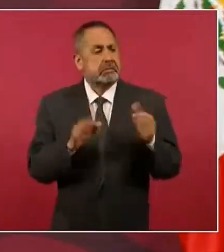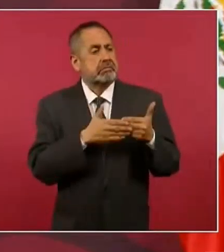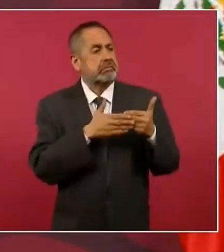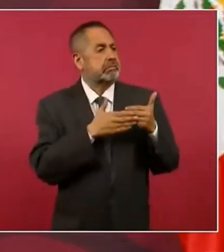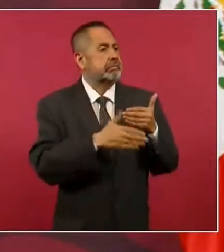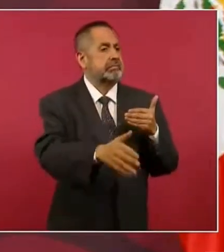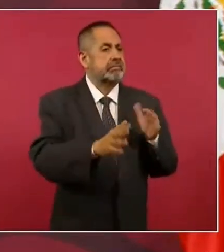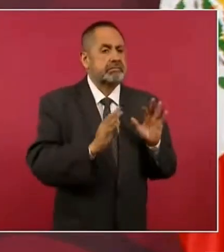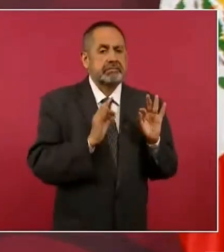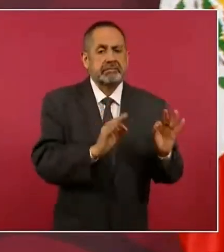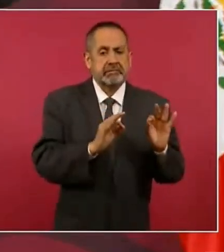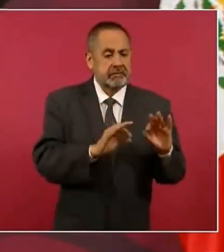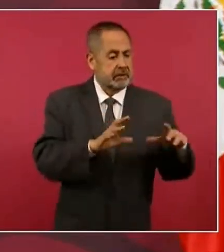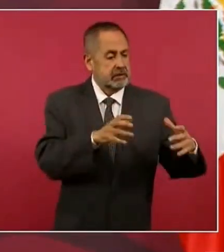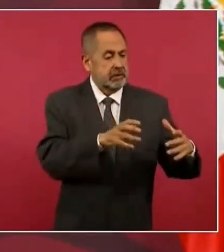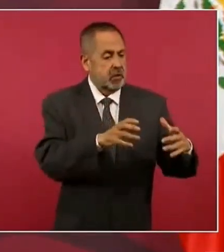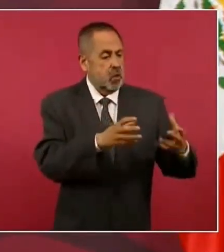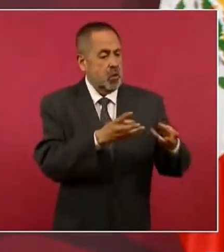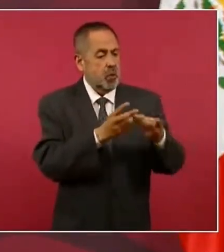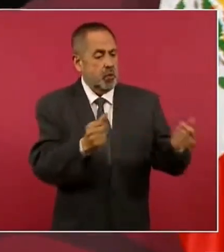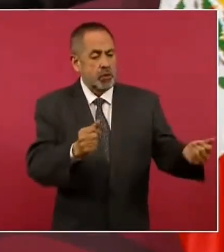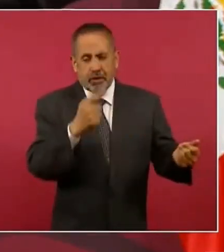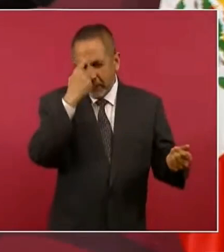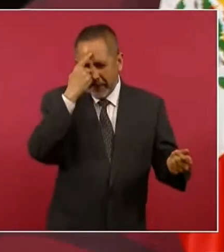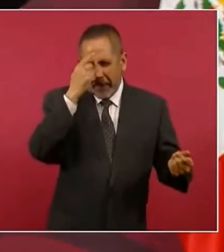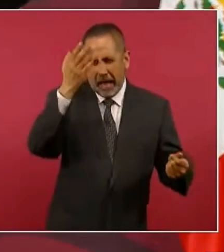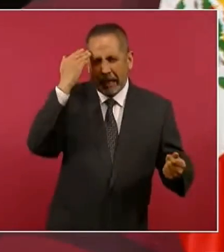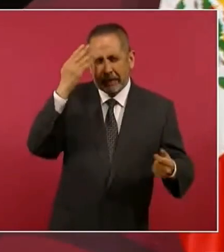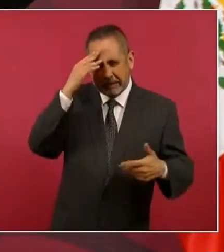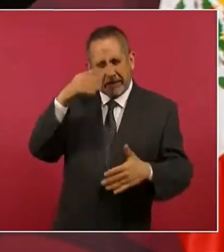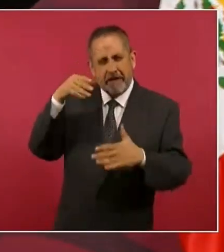prácticamente había desaparecido el conservadurismo después del gran fracaso